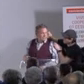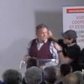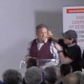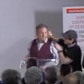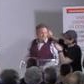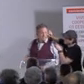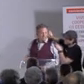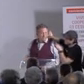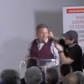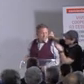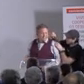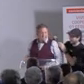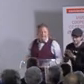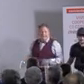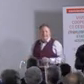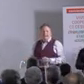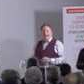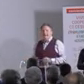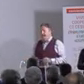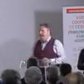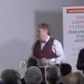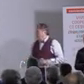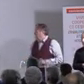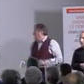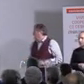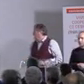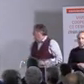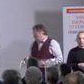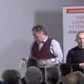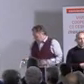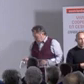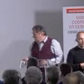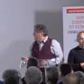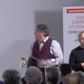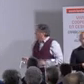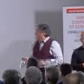¿El PowerPoint? Sí. Dale para adelante. Dale para adelante a la siguiente.